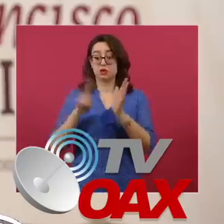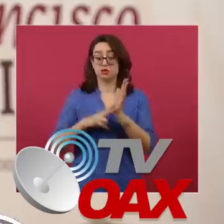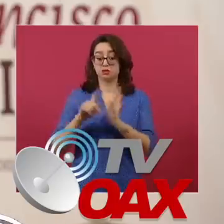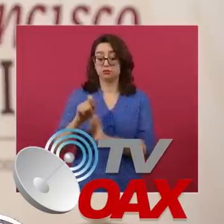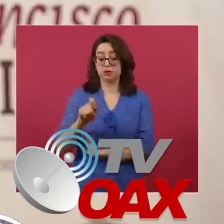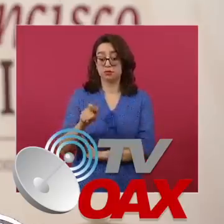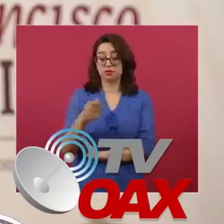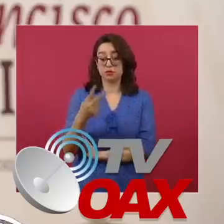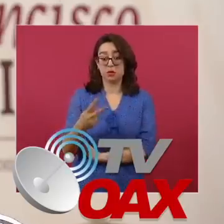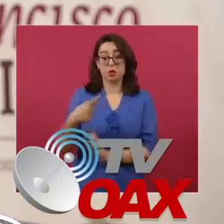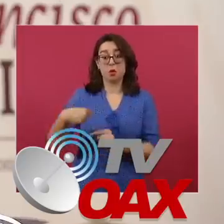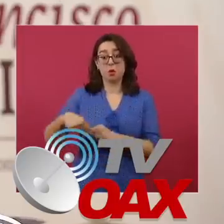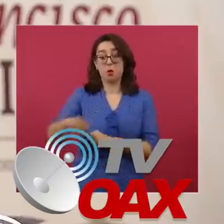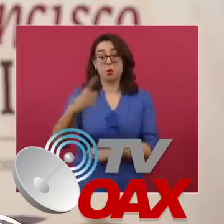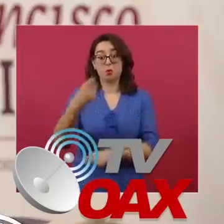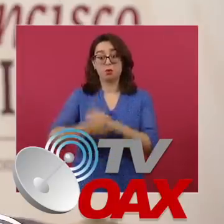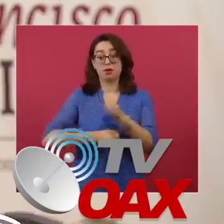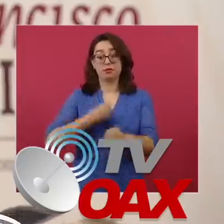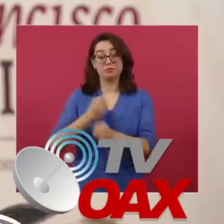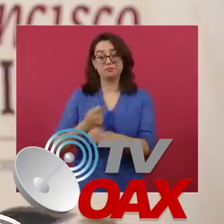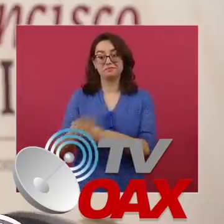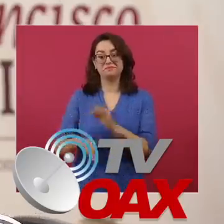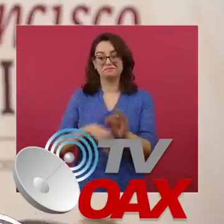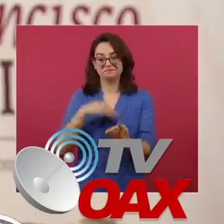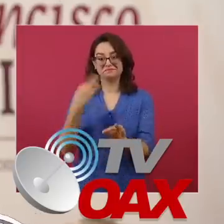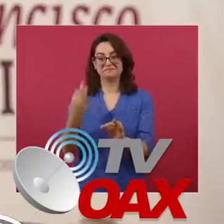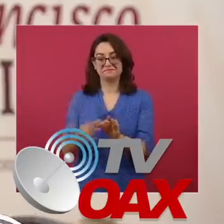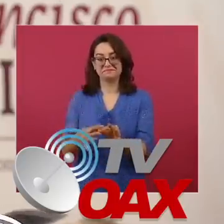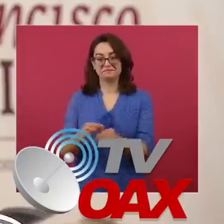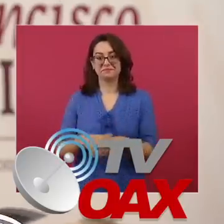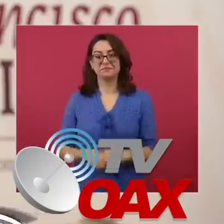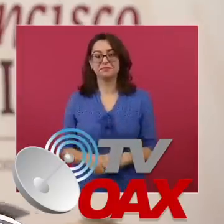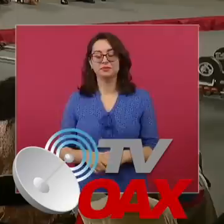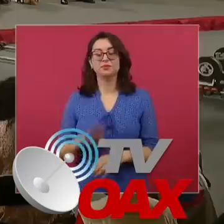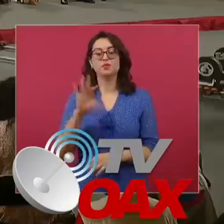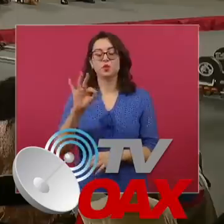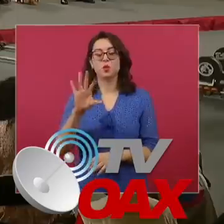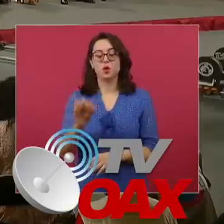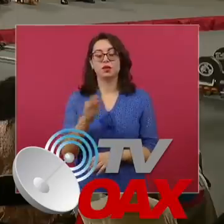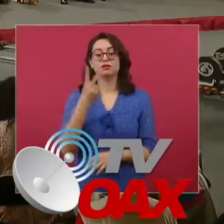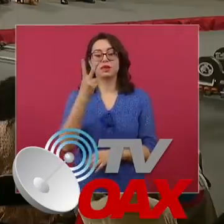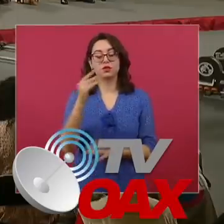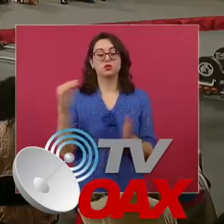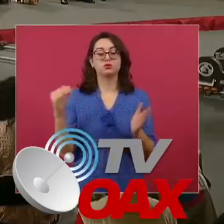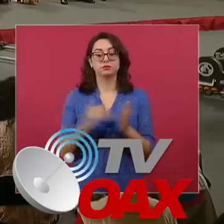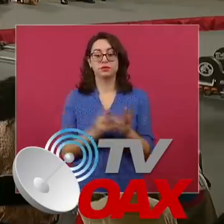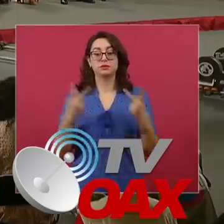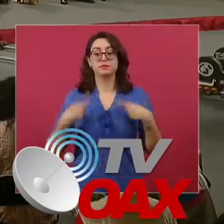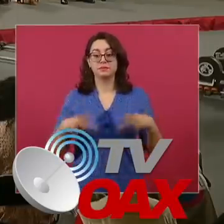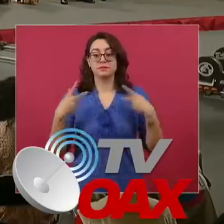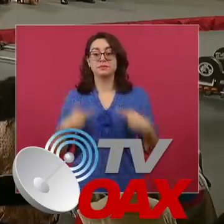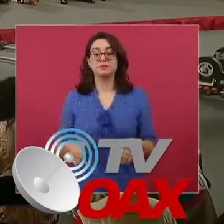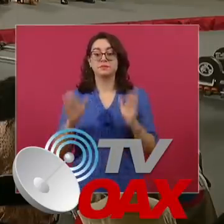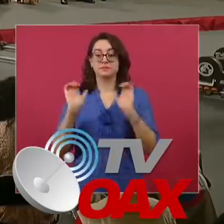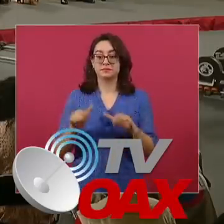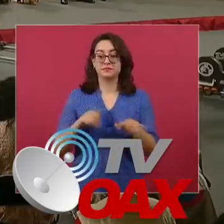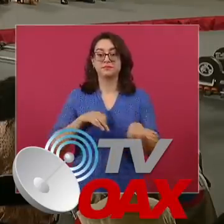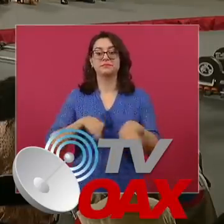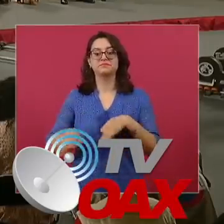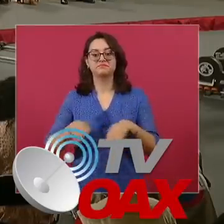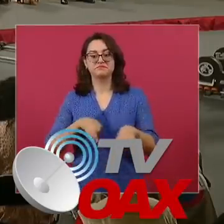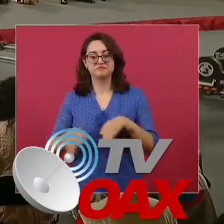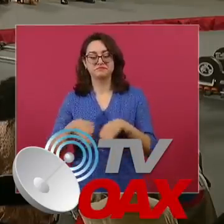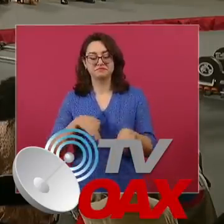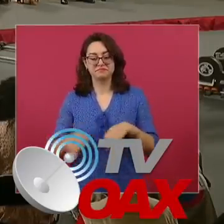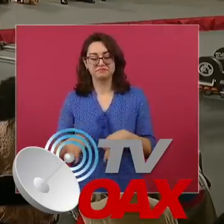de 2023. Hemos generado 42.158 empleos, de los cuales hoy se encuentran activos